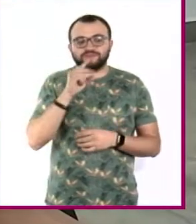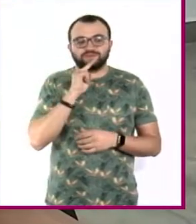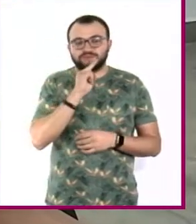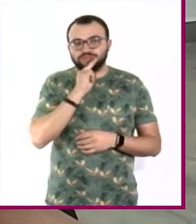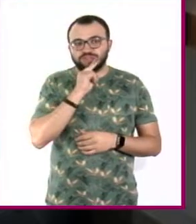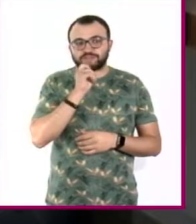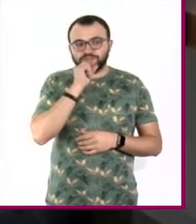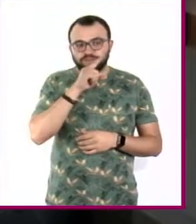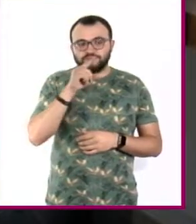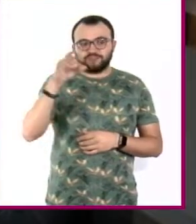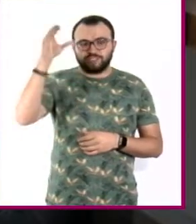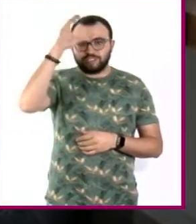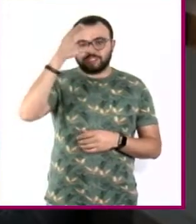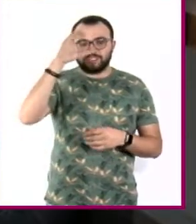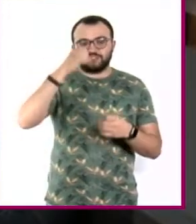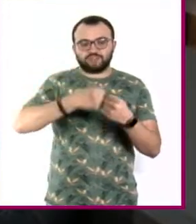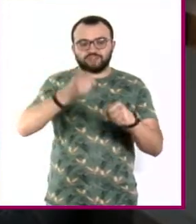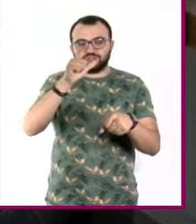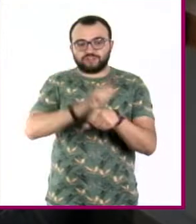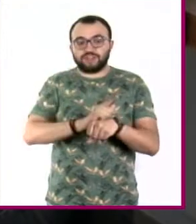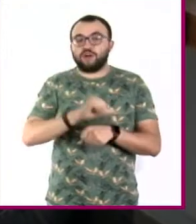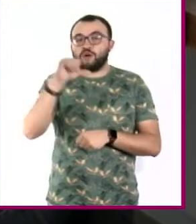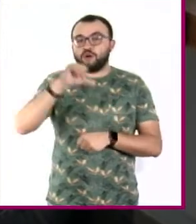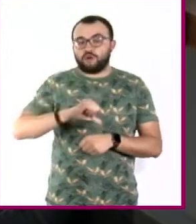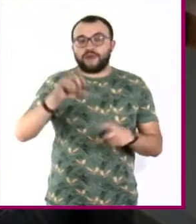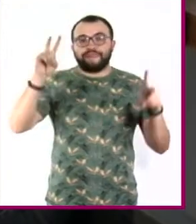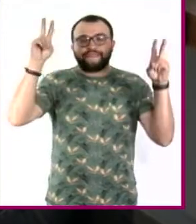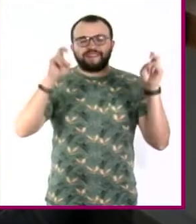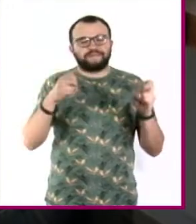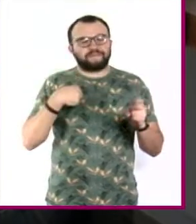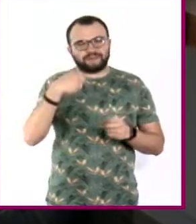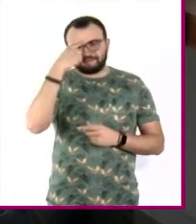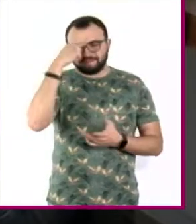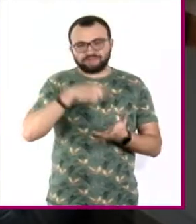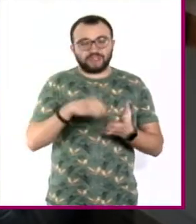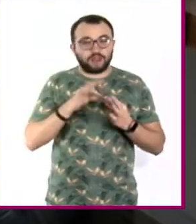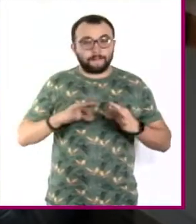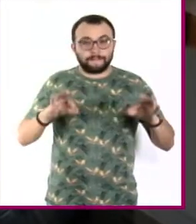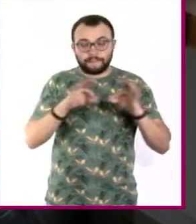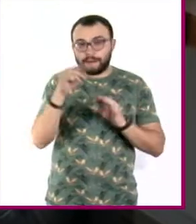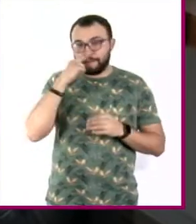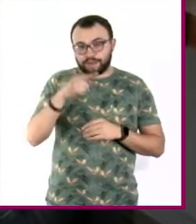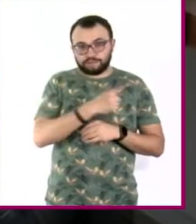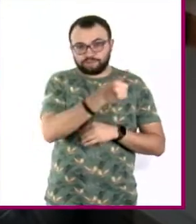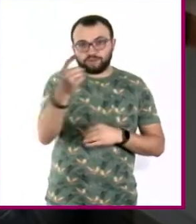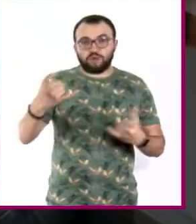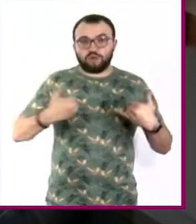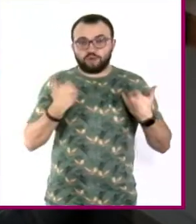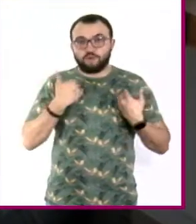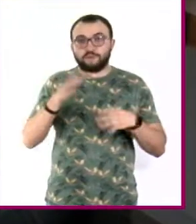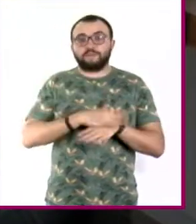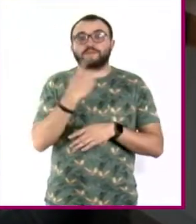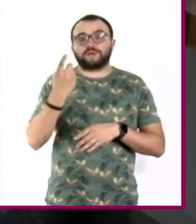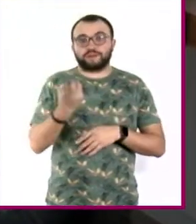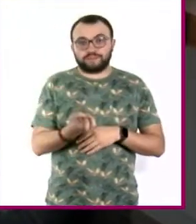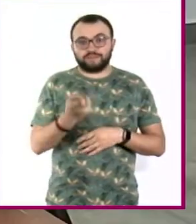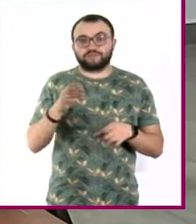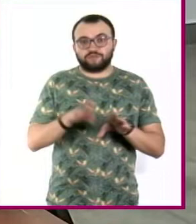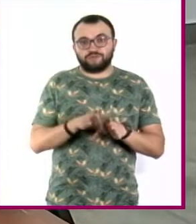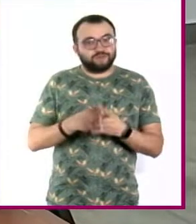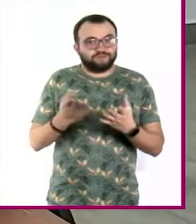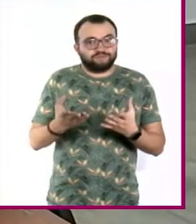sociales? Uy, un tema que me parece importantísimo para ustedes los jóvenes, ya que son la mayor riqueza con que cuenta nuestro